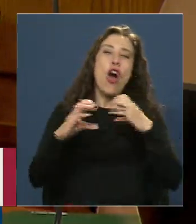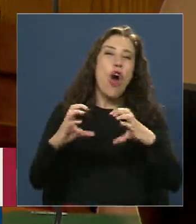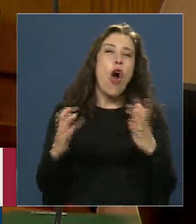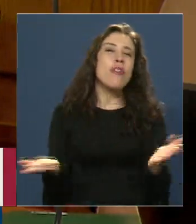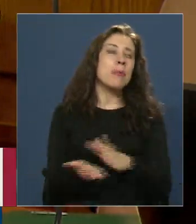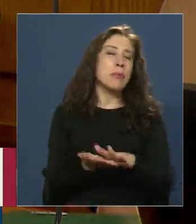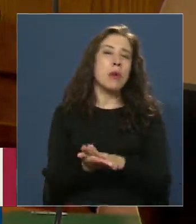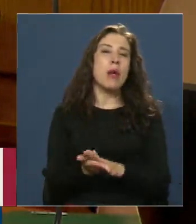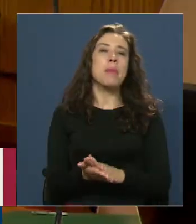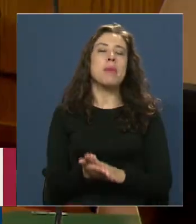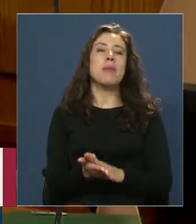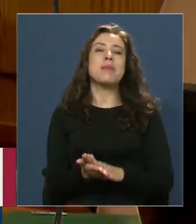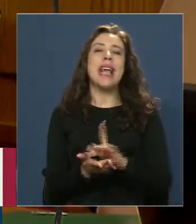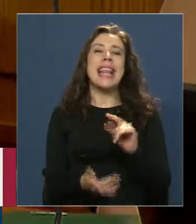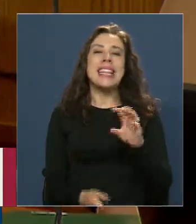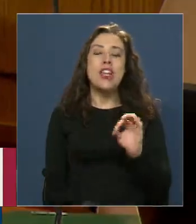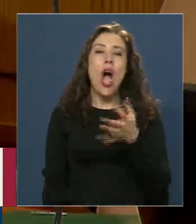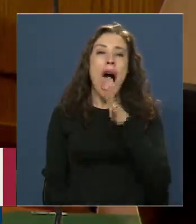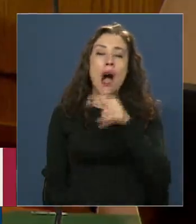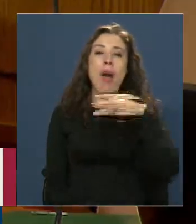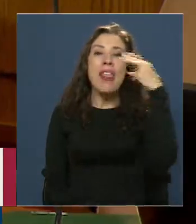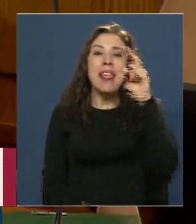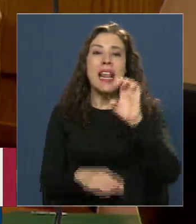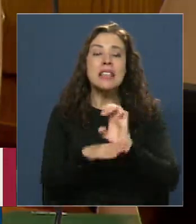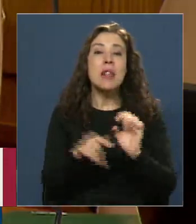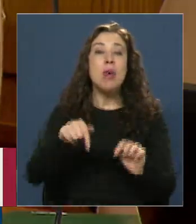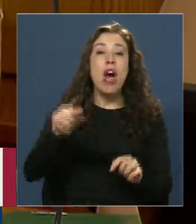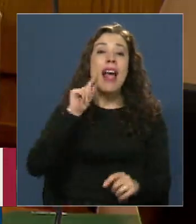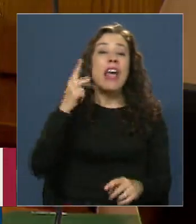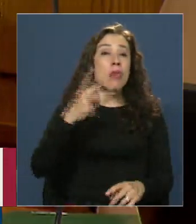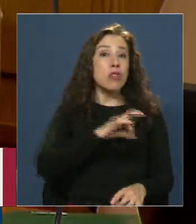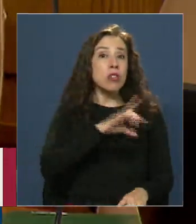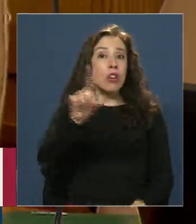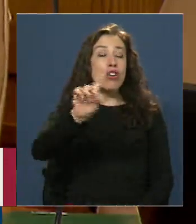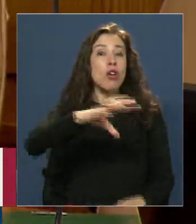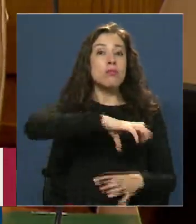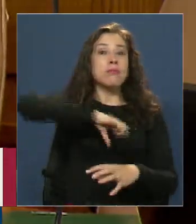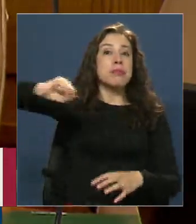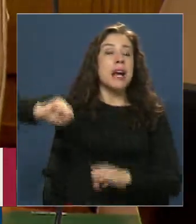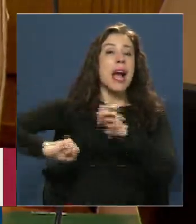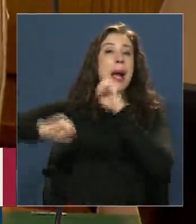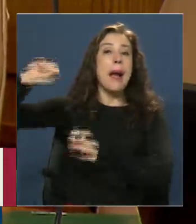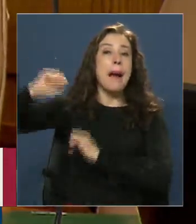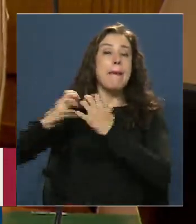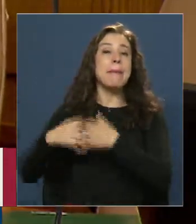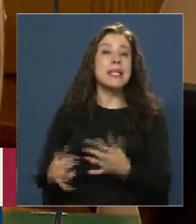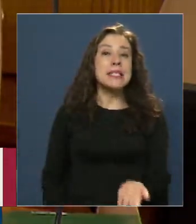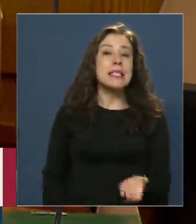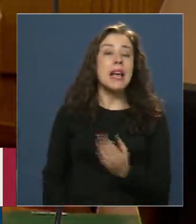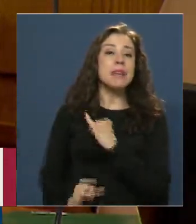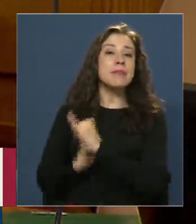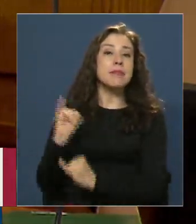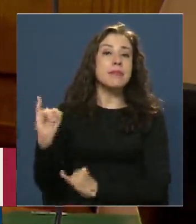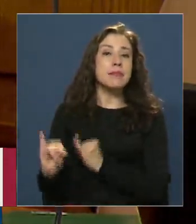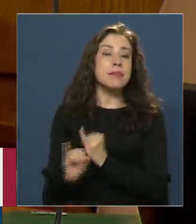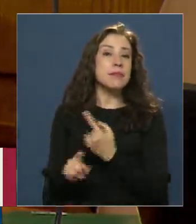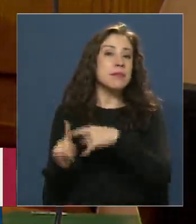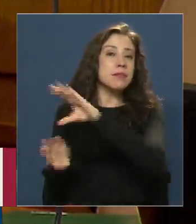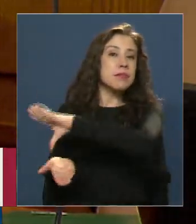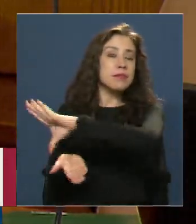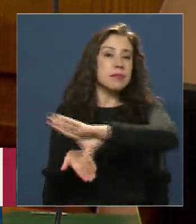el cobre, el litio, el agua, que hoy día no es de los chilenos, sino de algunas empresas, incluso transnacionales y